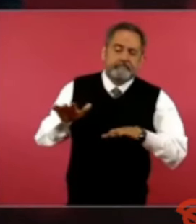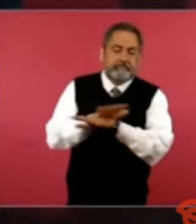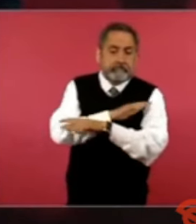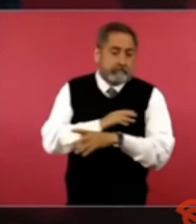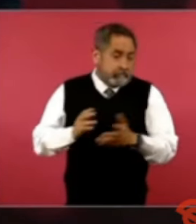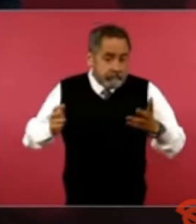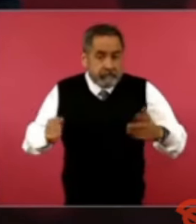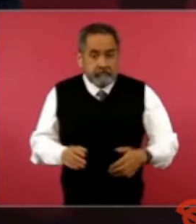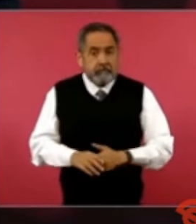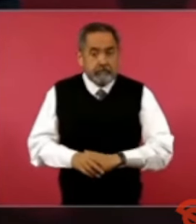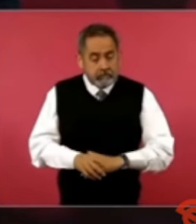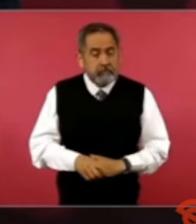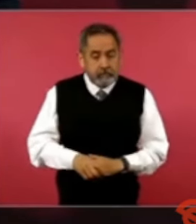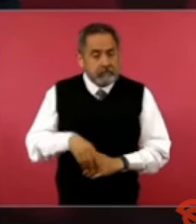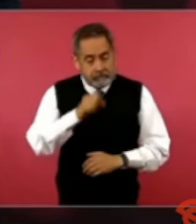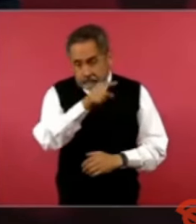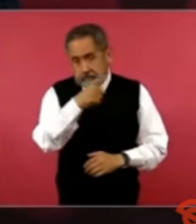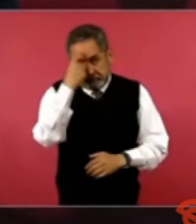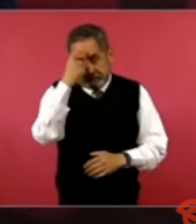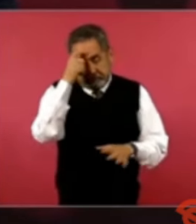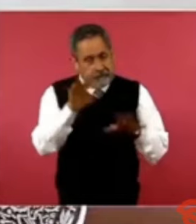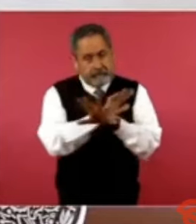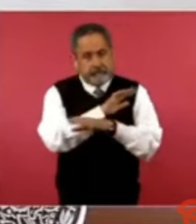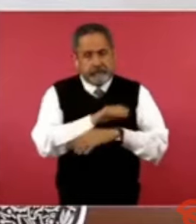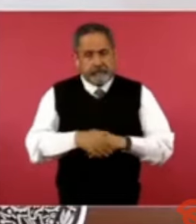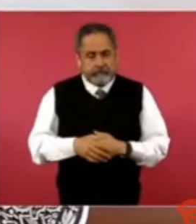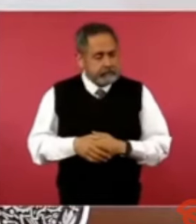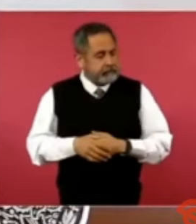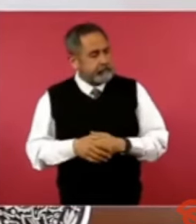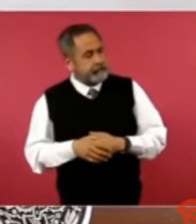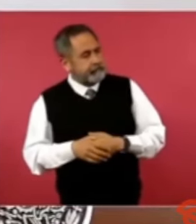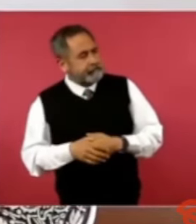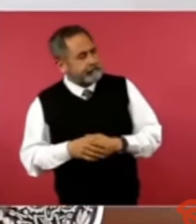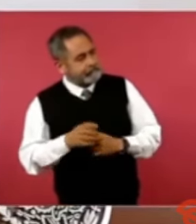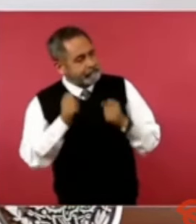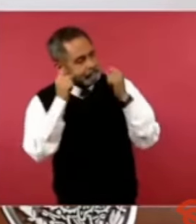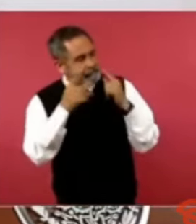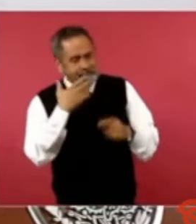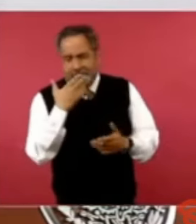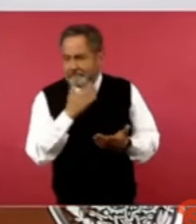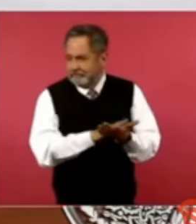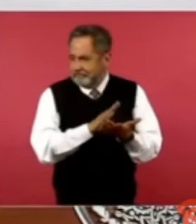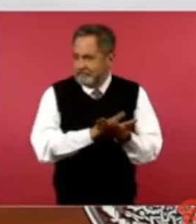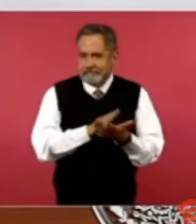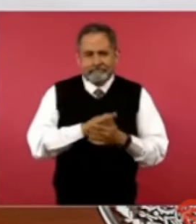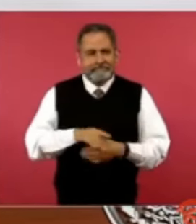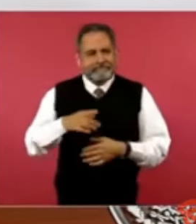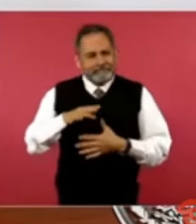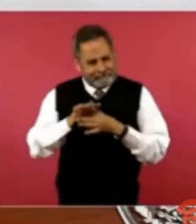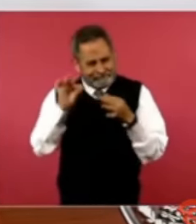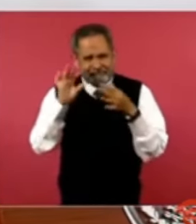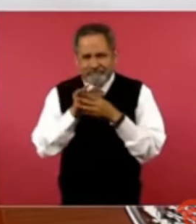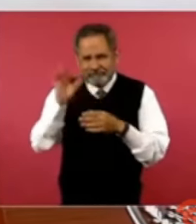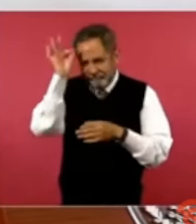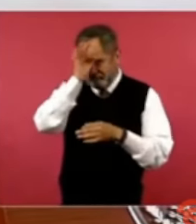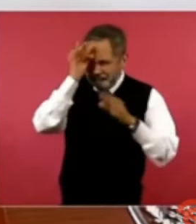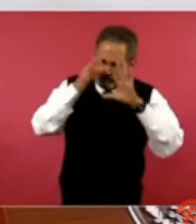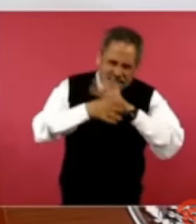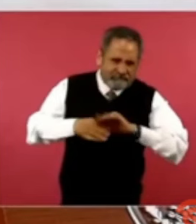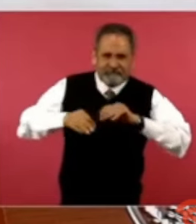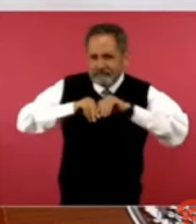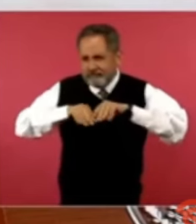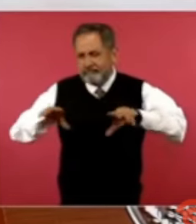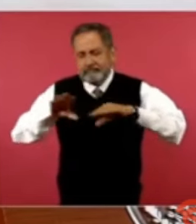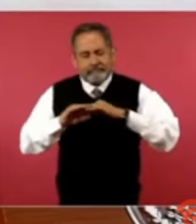cambiaron por eso me encanta porque es filosofía pura